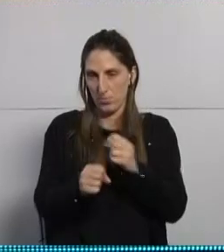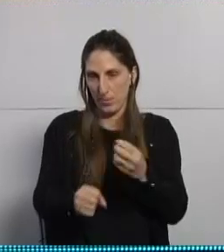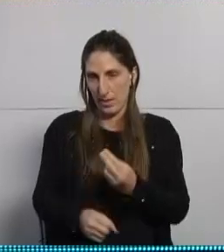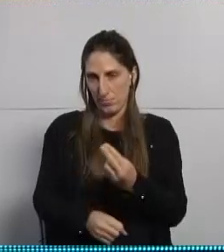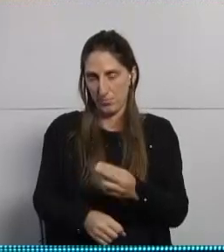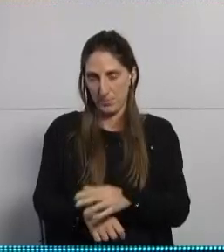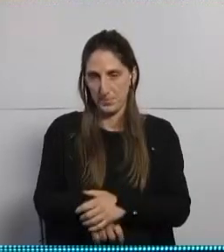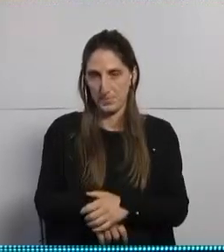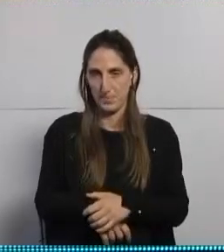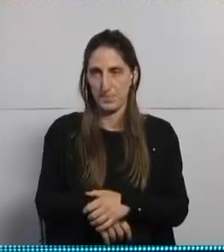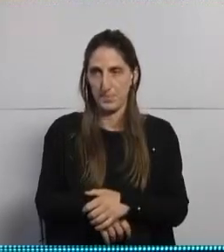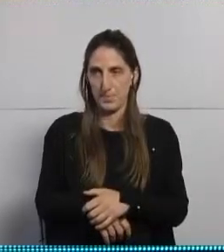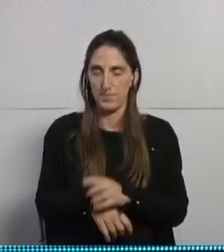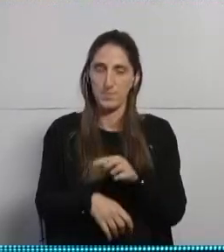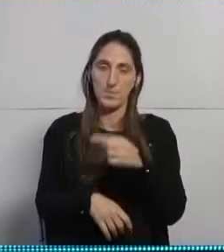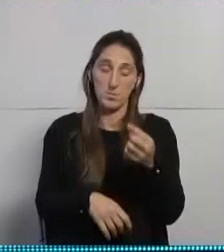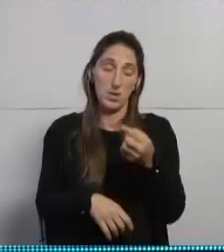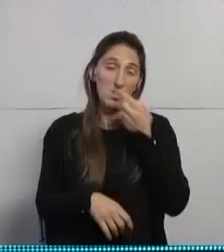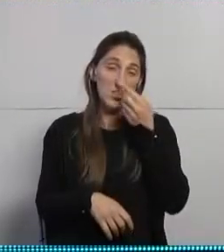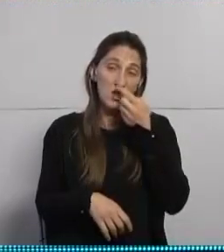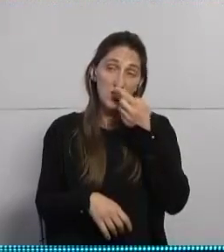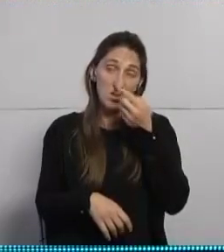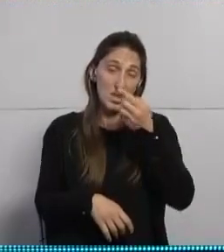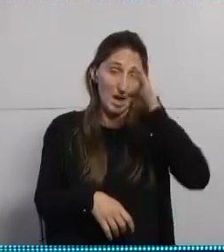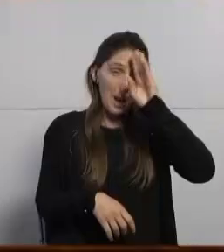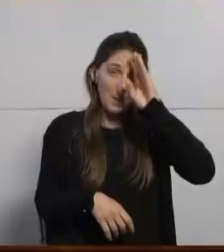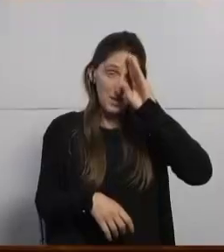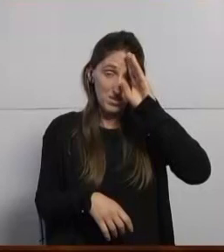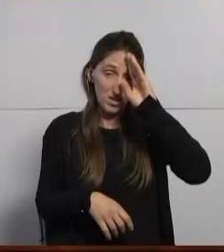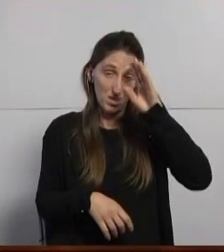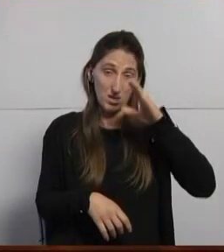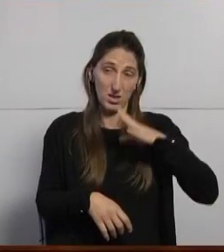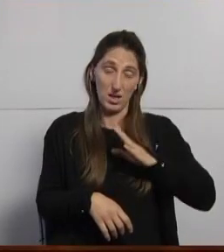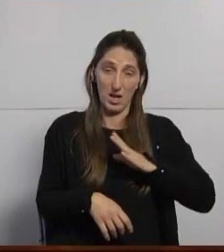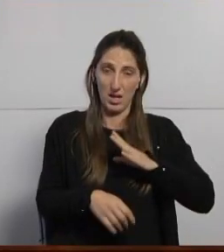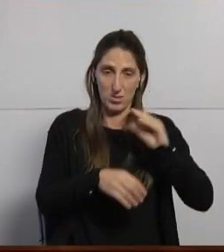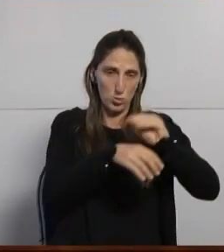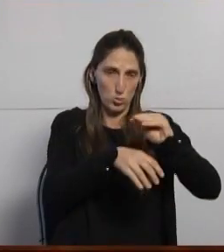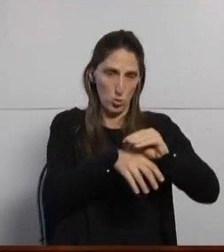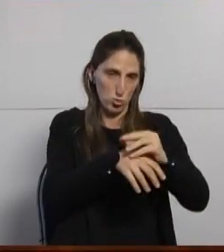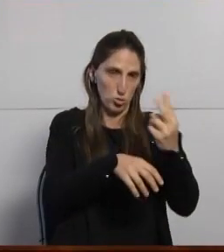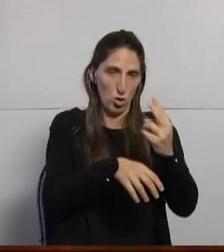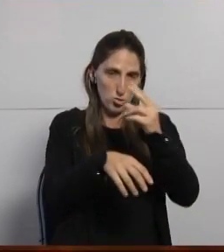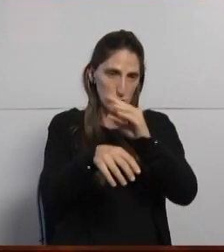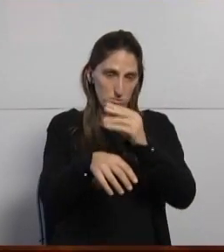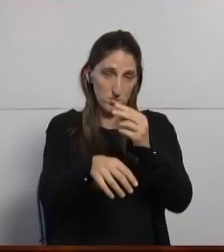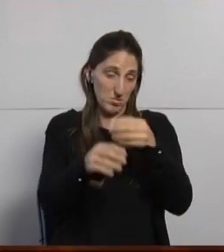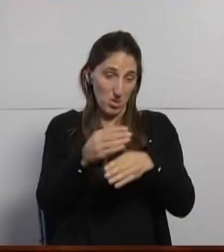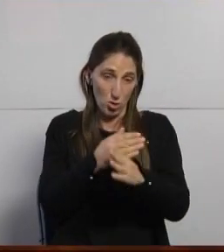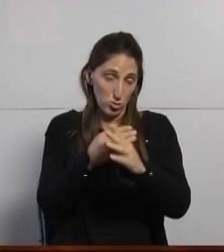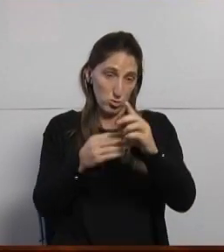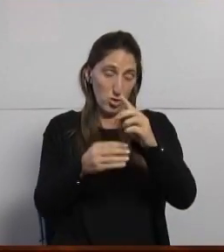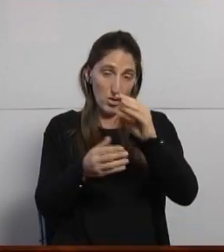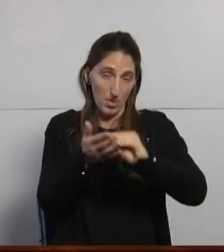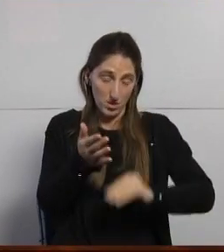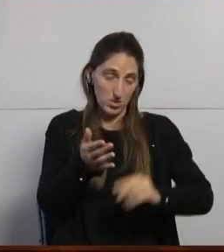producto. Después, si lo que les interesa es aprender, tenemos IDATA Academy, tenemos 2 cursos andando, uno de Introducción a Ciencia de Datos e